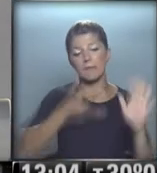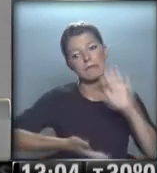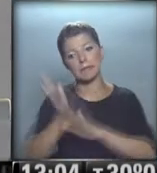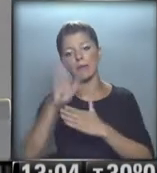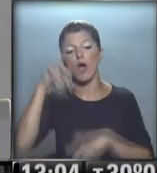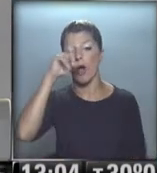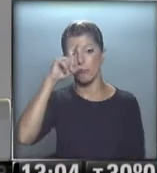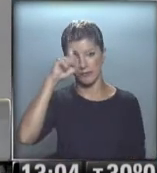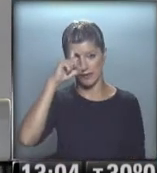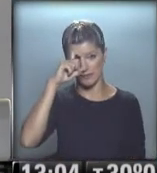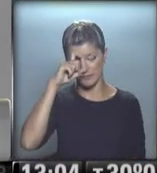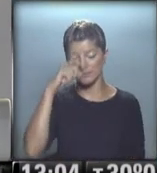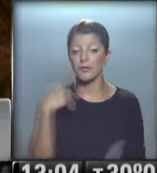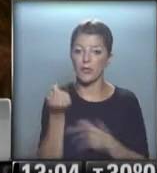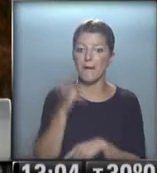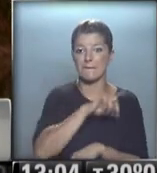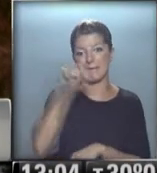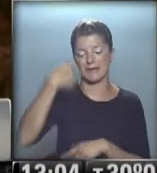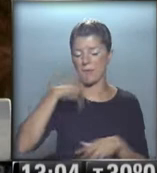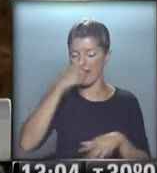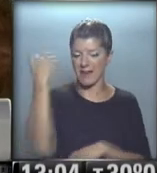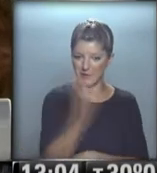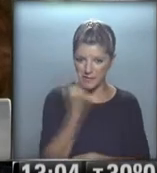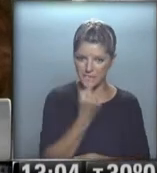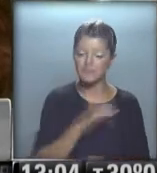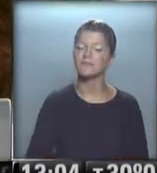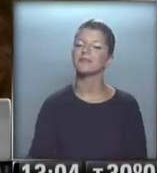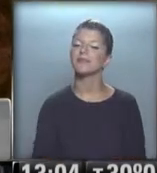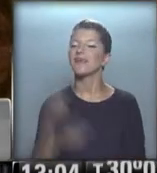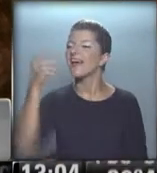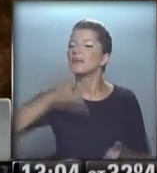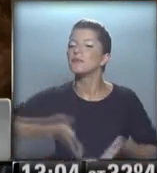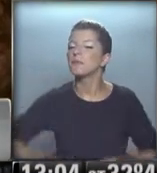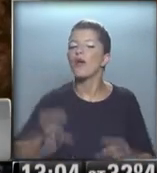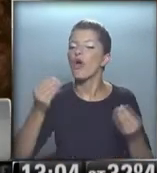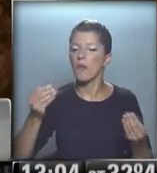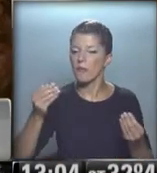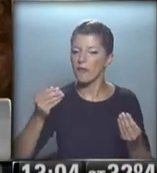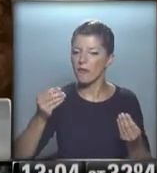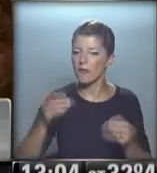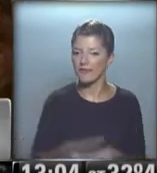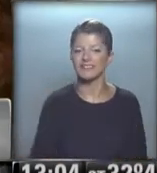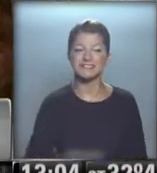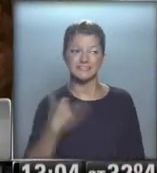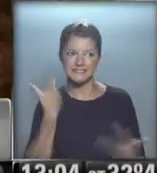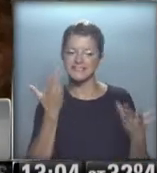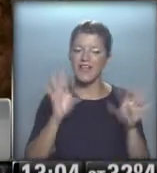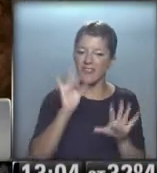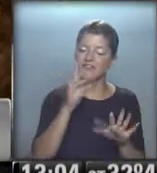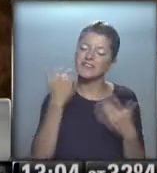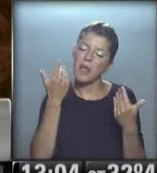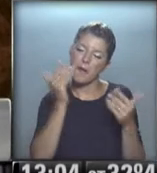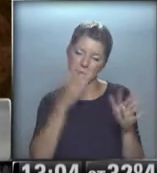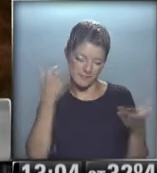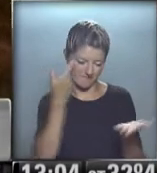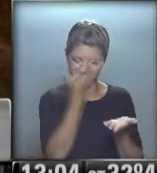Sardá. Así que vinimos corriendo. ¿Y cómo fue el parto? Y medio difícil, pero acá está